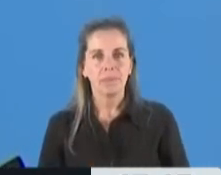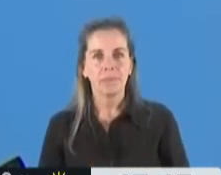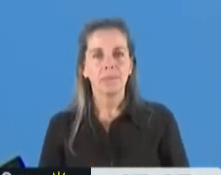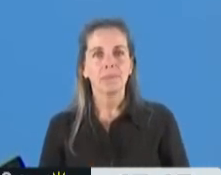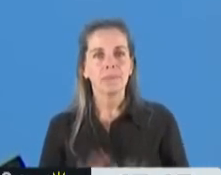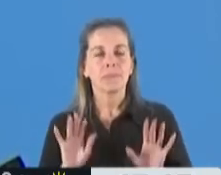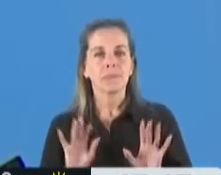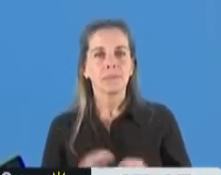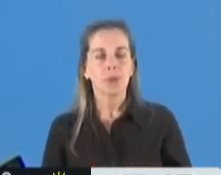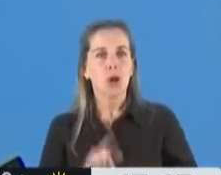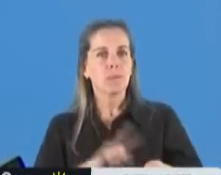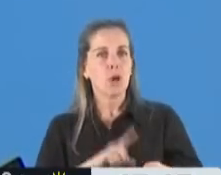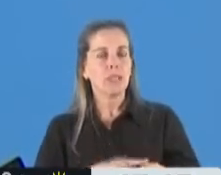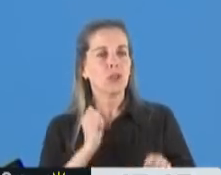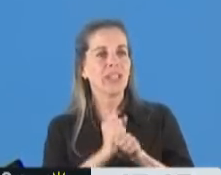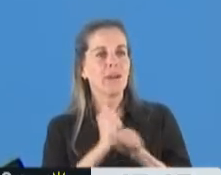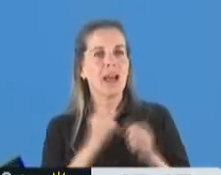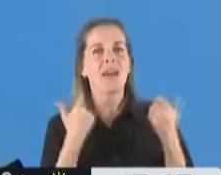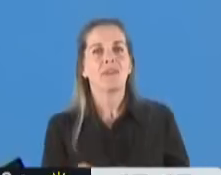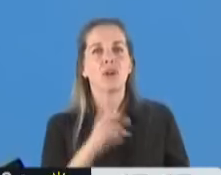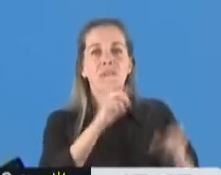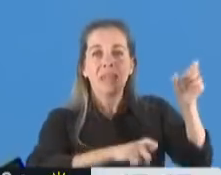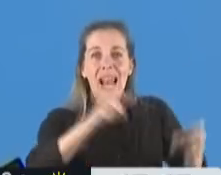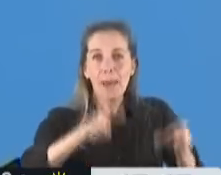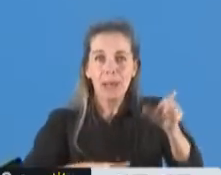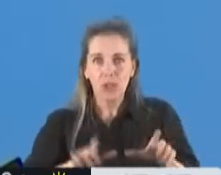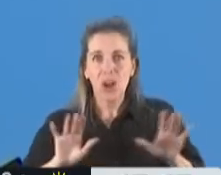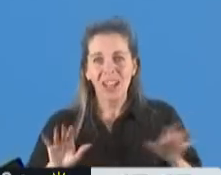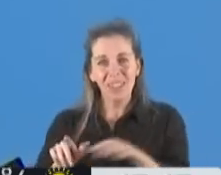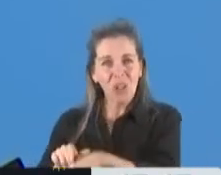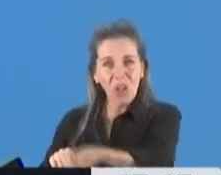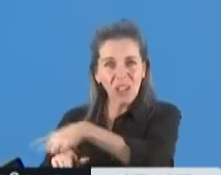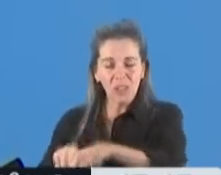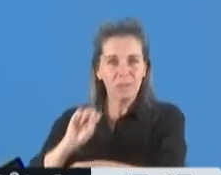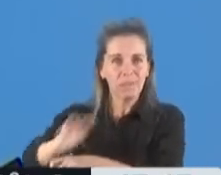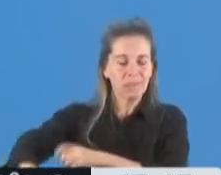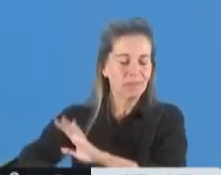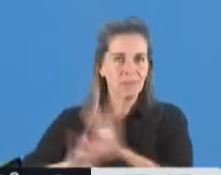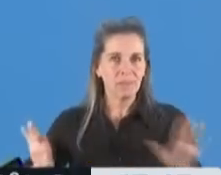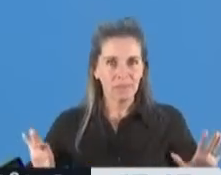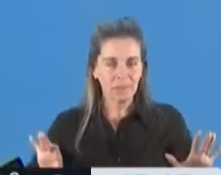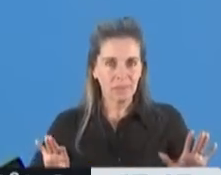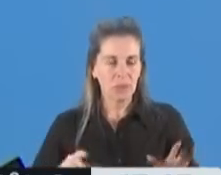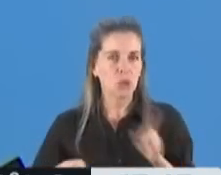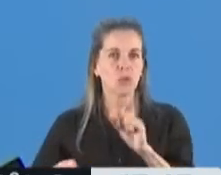Pero a la hora de trabajar por la gente, nada de eso vale, nada de eso es